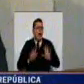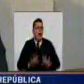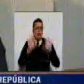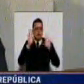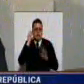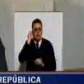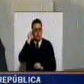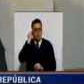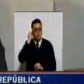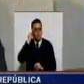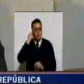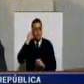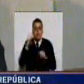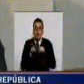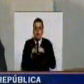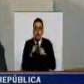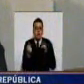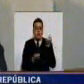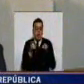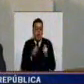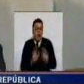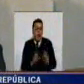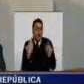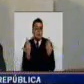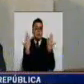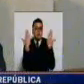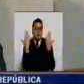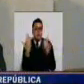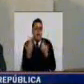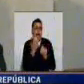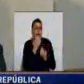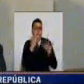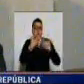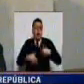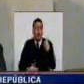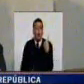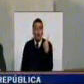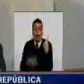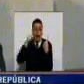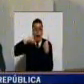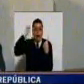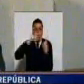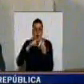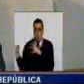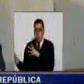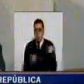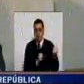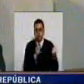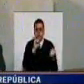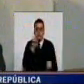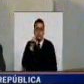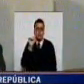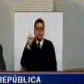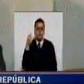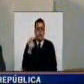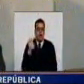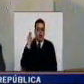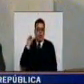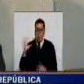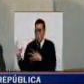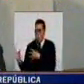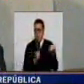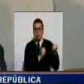la maravilla del negocio. Pues bien, miren ustedes las citas de ellos mismos. Mauricio